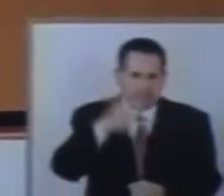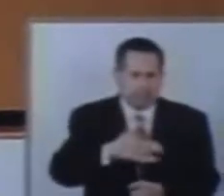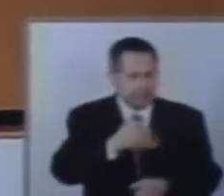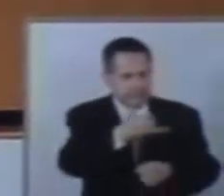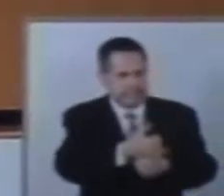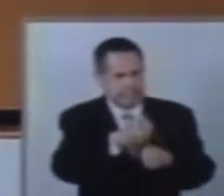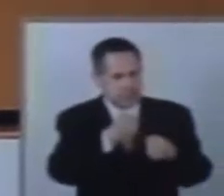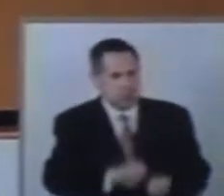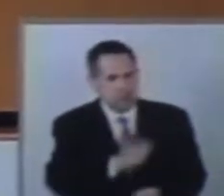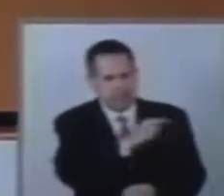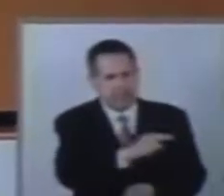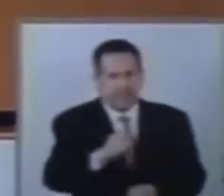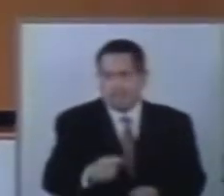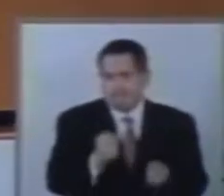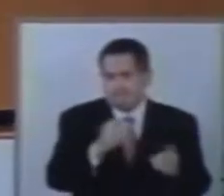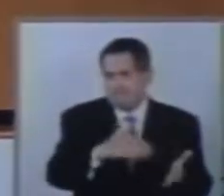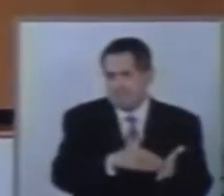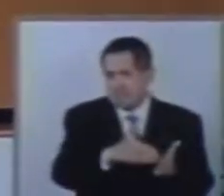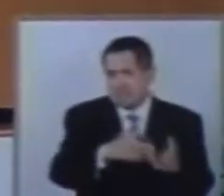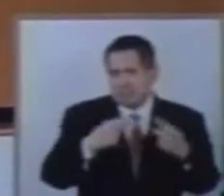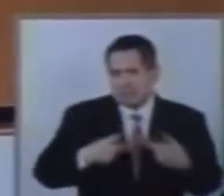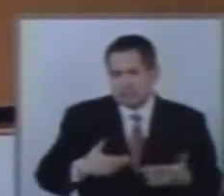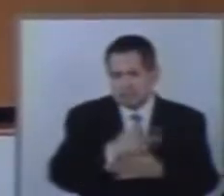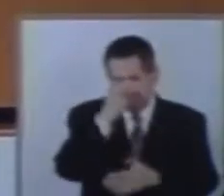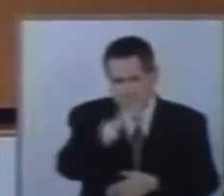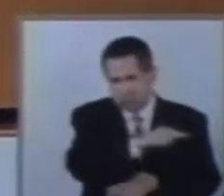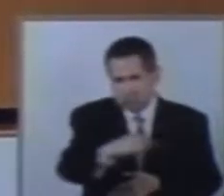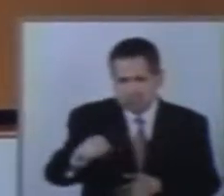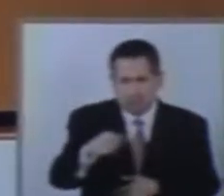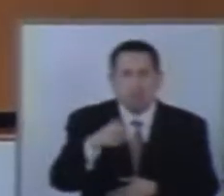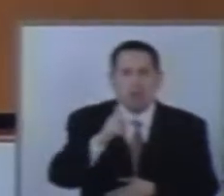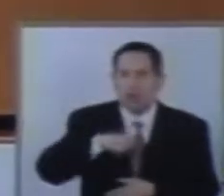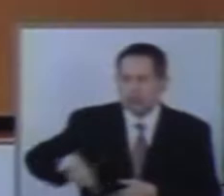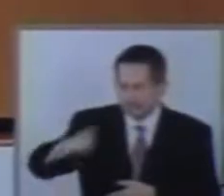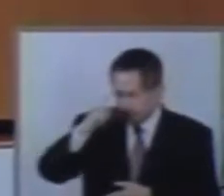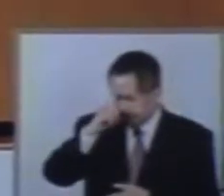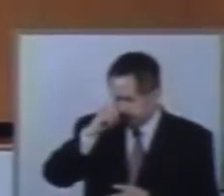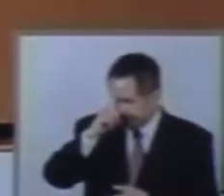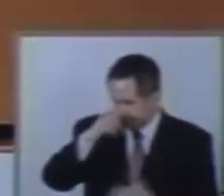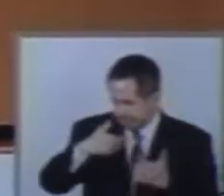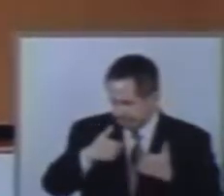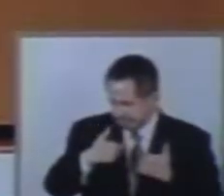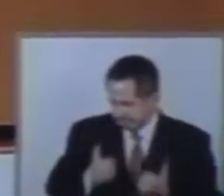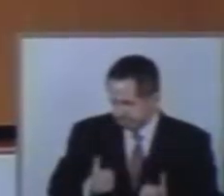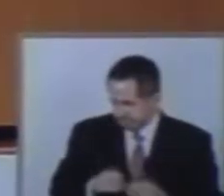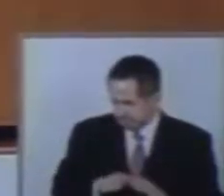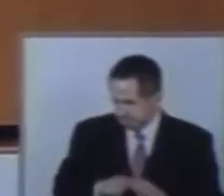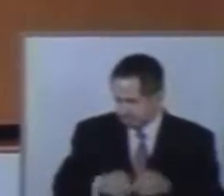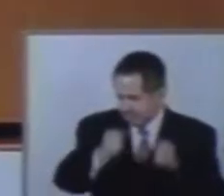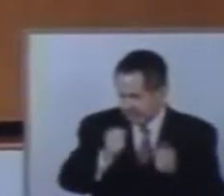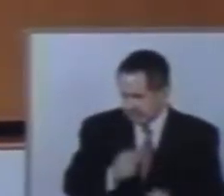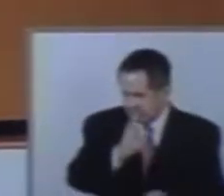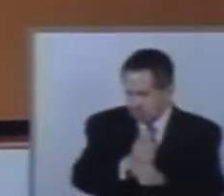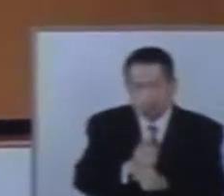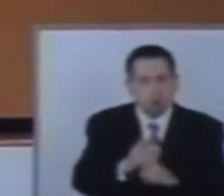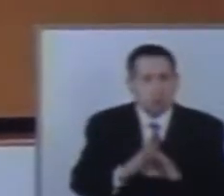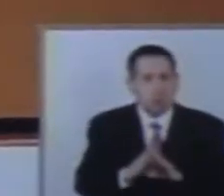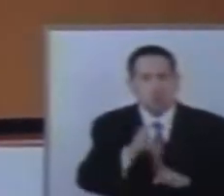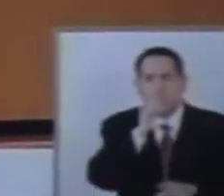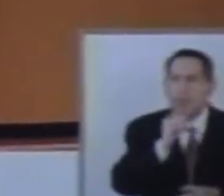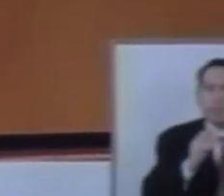que enfrentan miles de familias mexicanas, pero entendimos que la búsqueda de la seguridad no